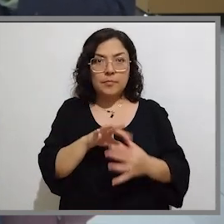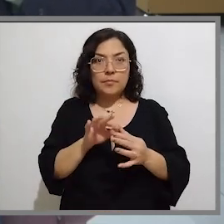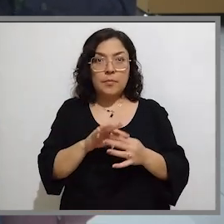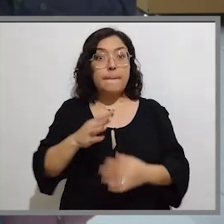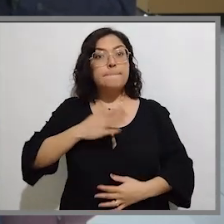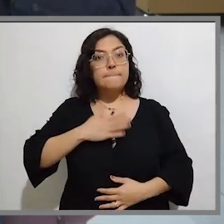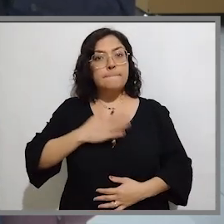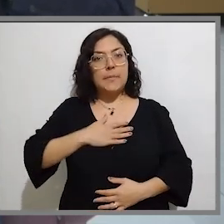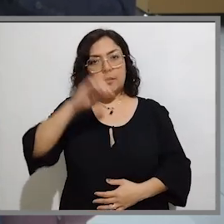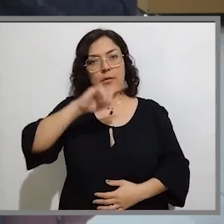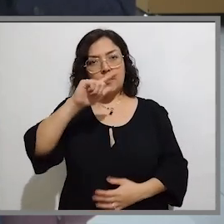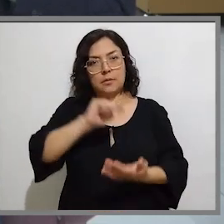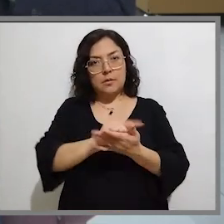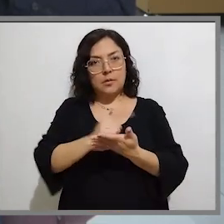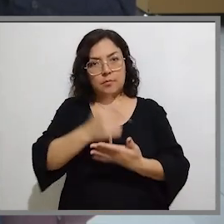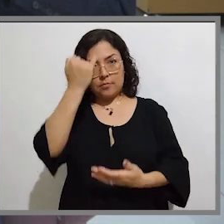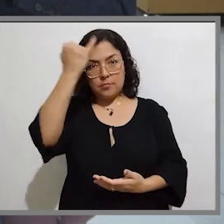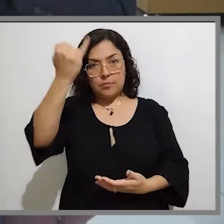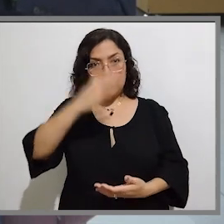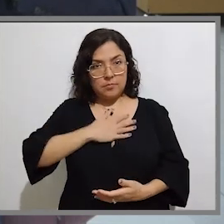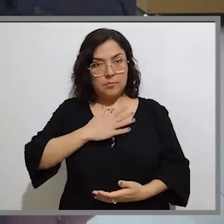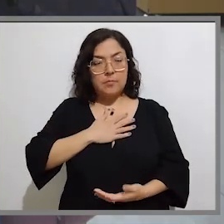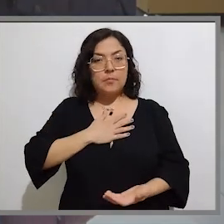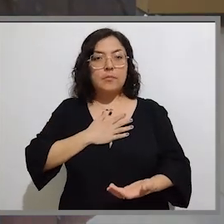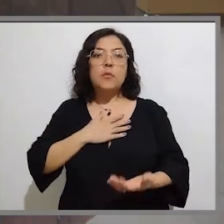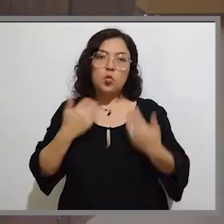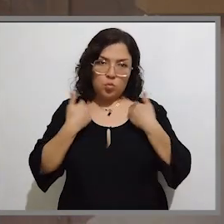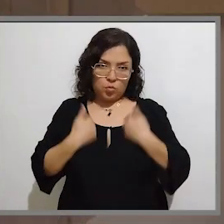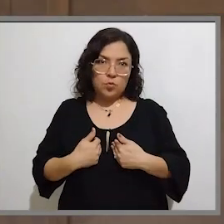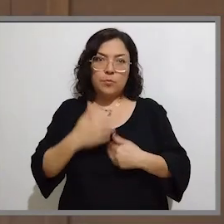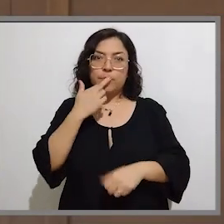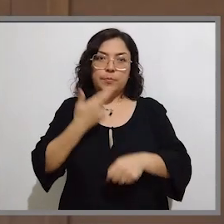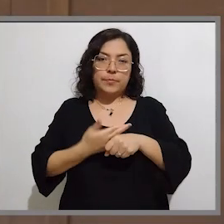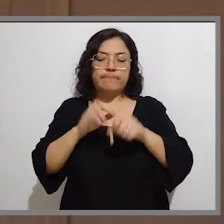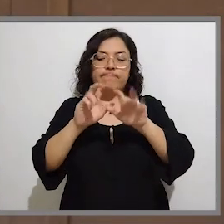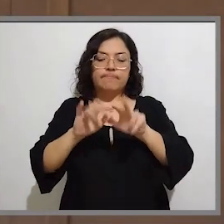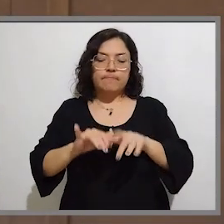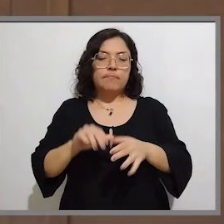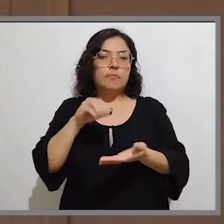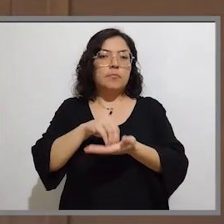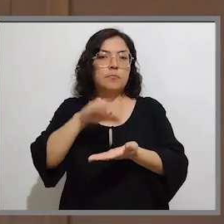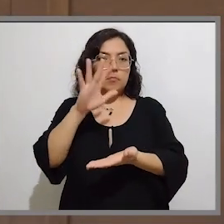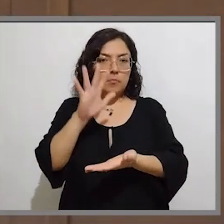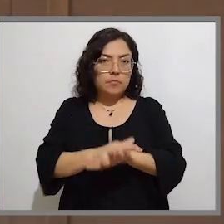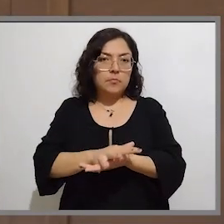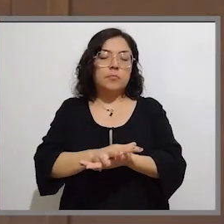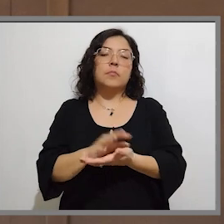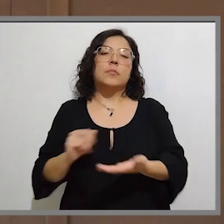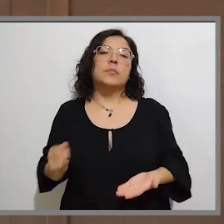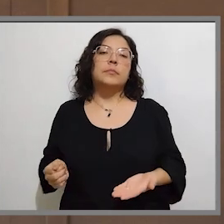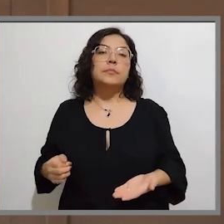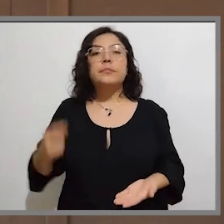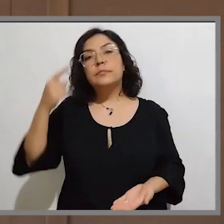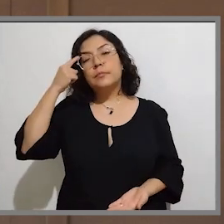comentar lo que es de mi autoría. Es un libro fue escrito por su servidor y que tiene como propósito, en este